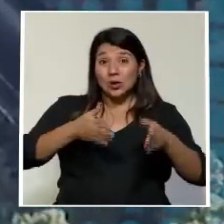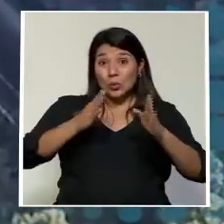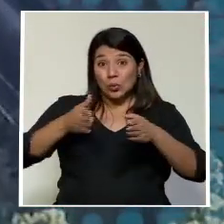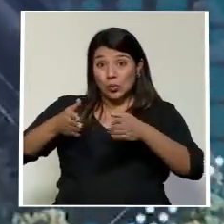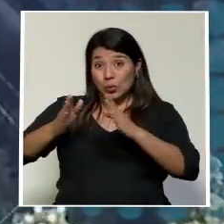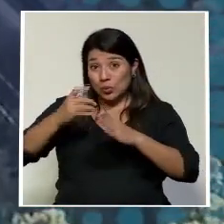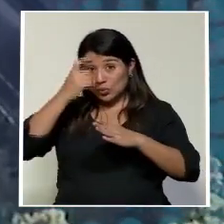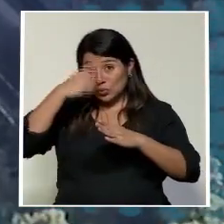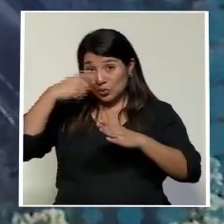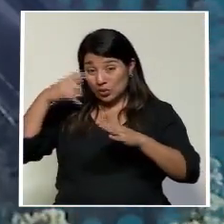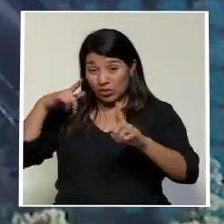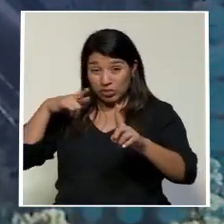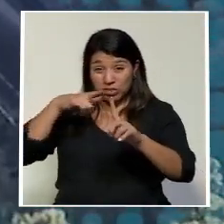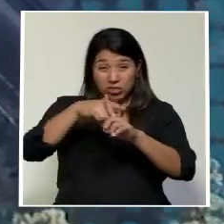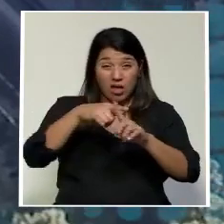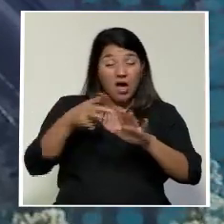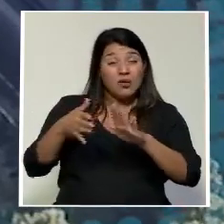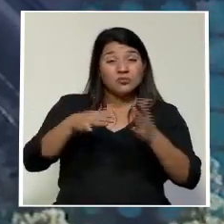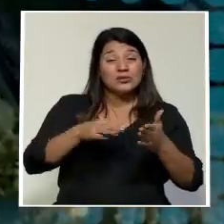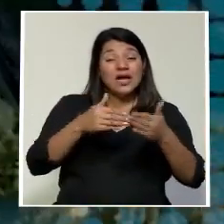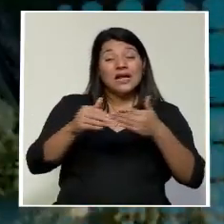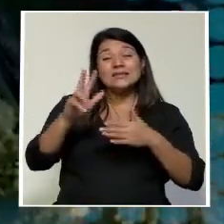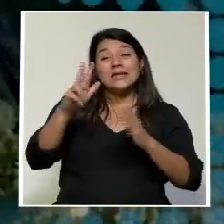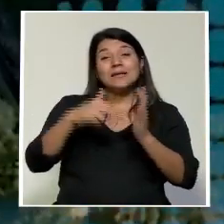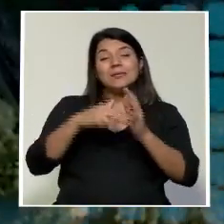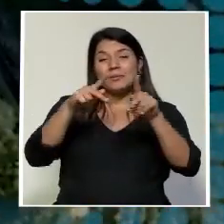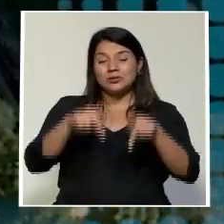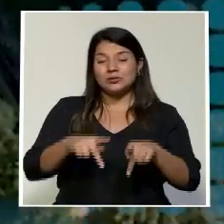gemelas donde fallecieron casi 3.000 personas